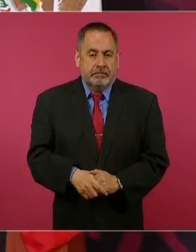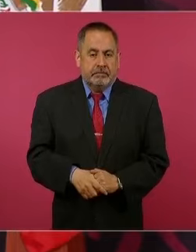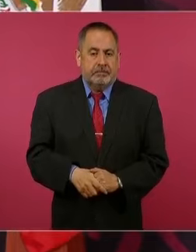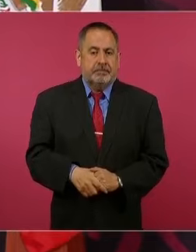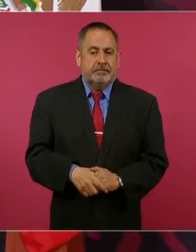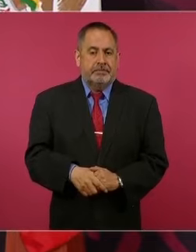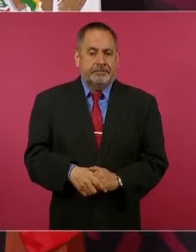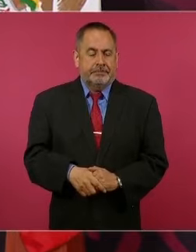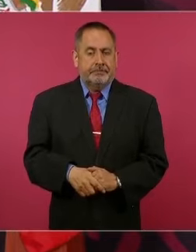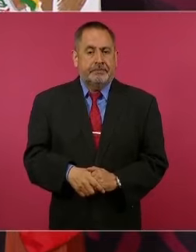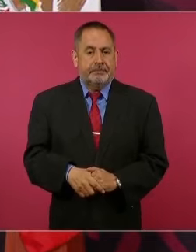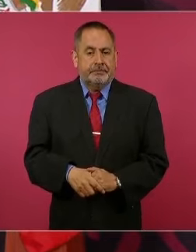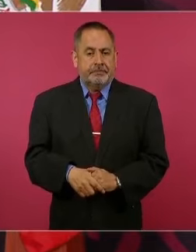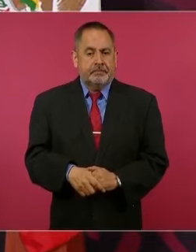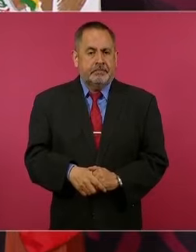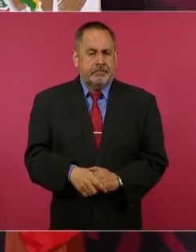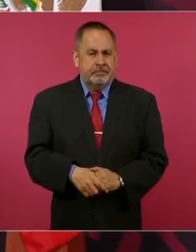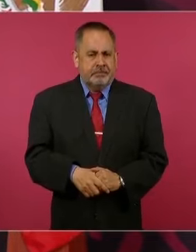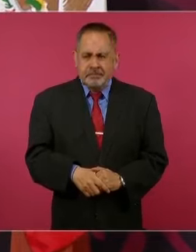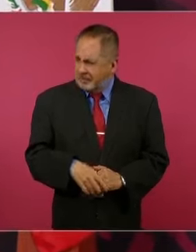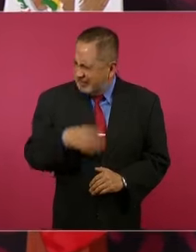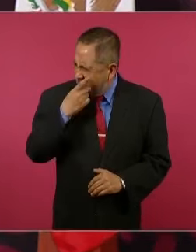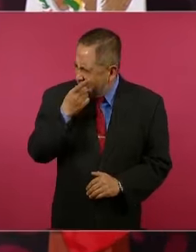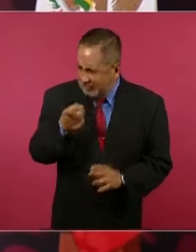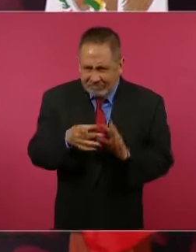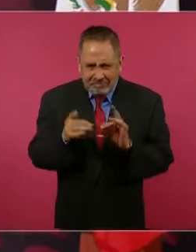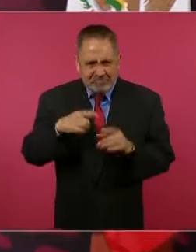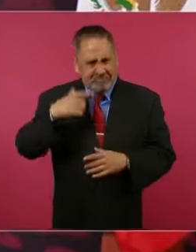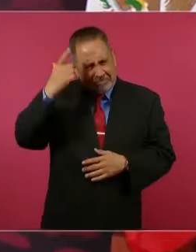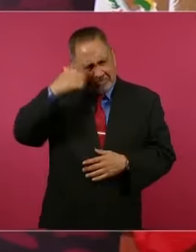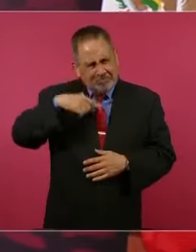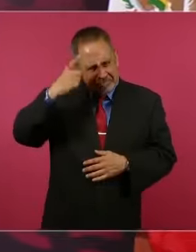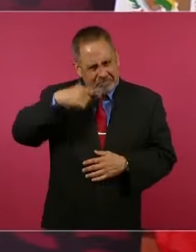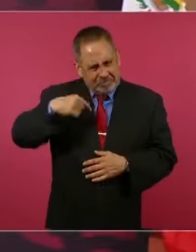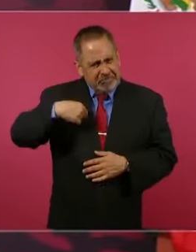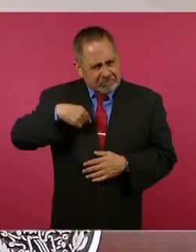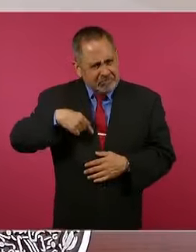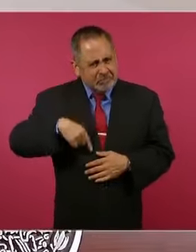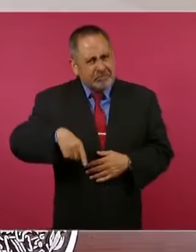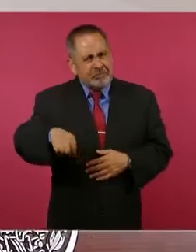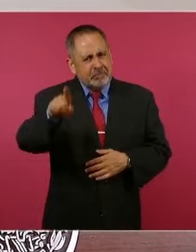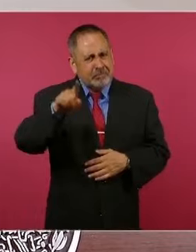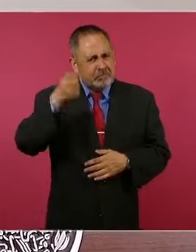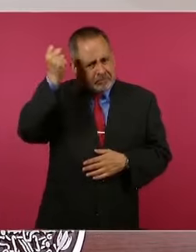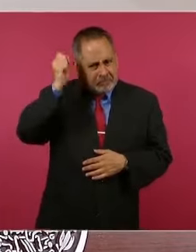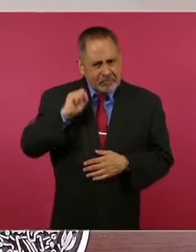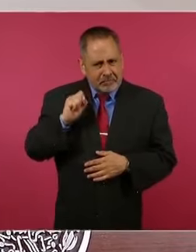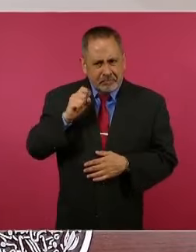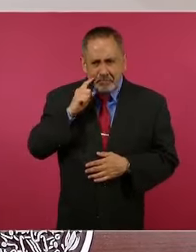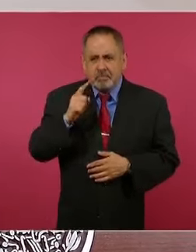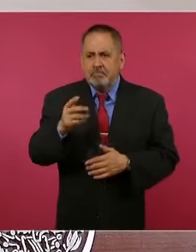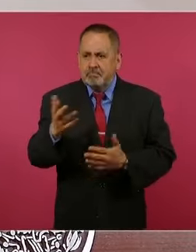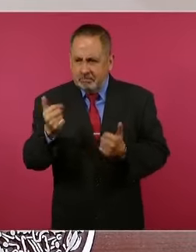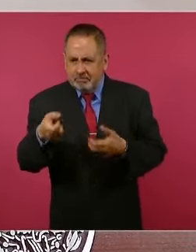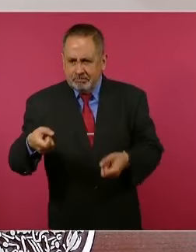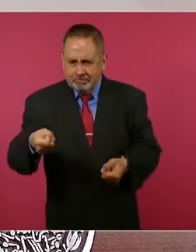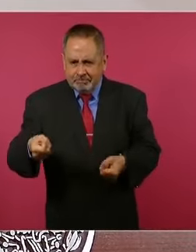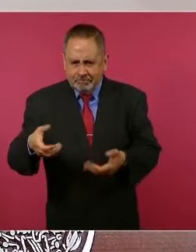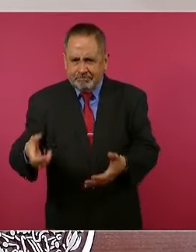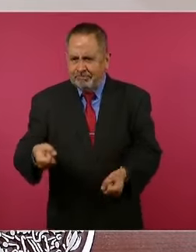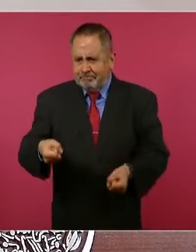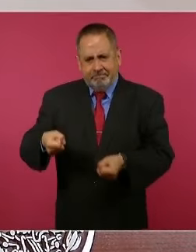completamente que en la noche también iba yo a a Sinaloa a buscar maleta de